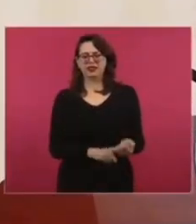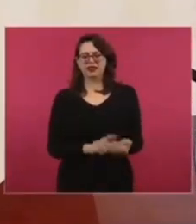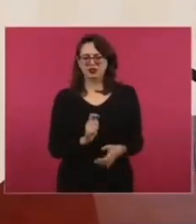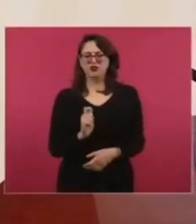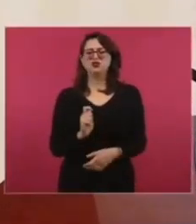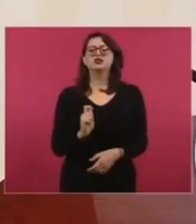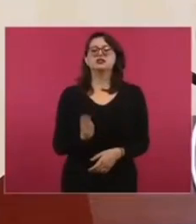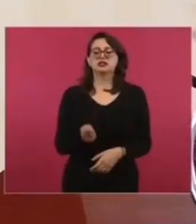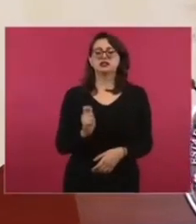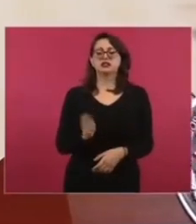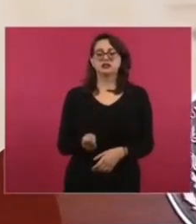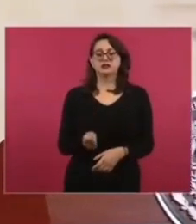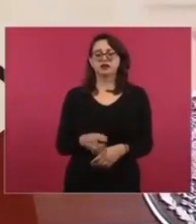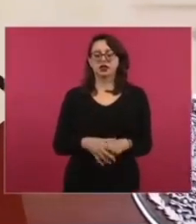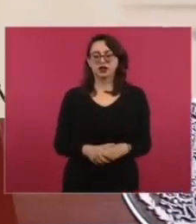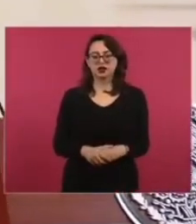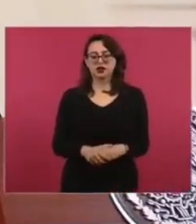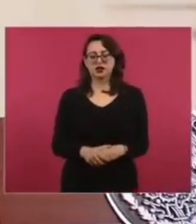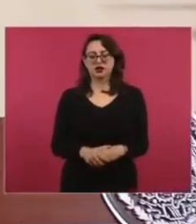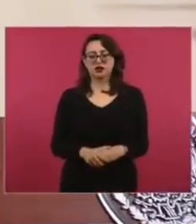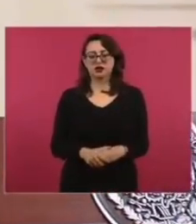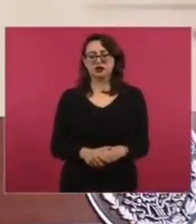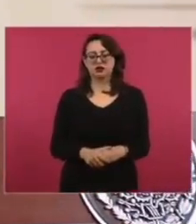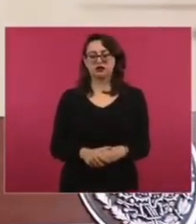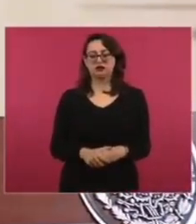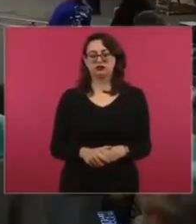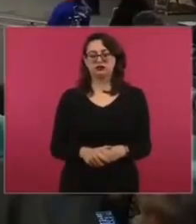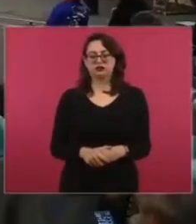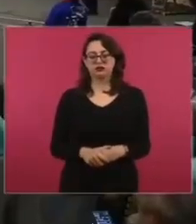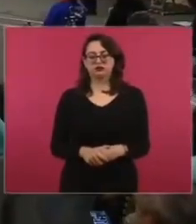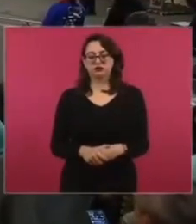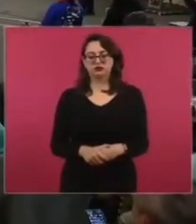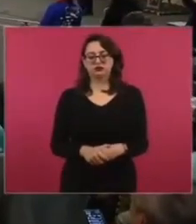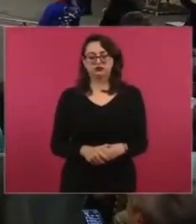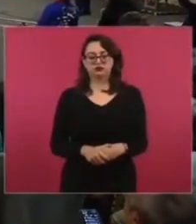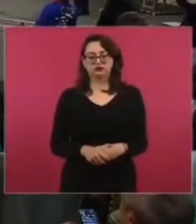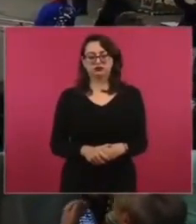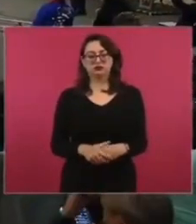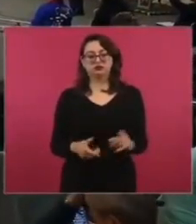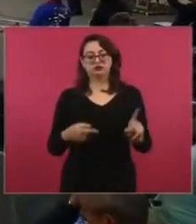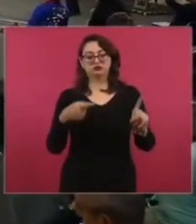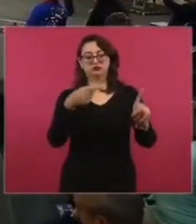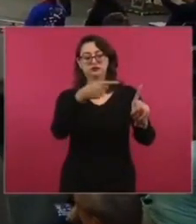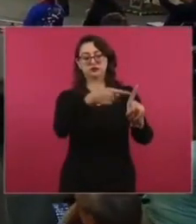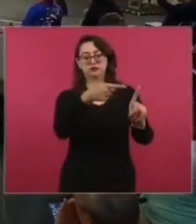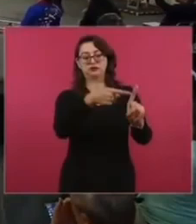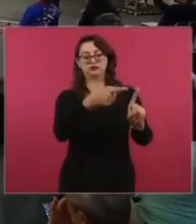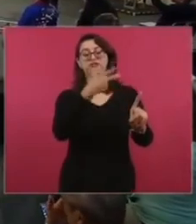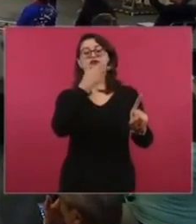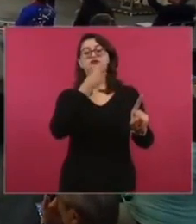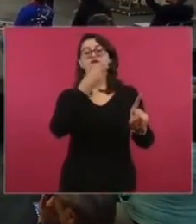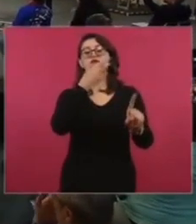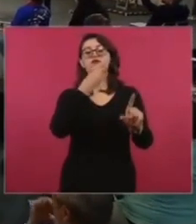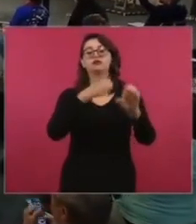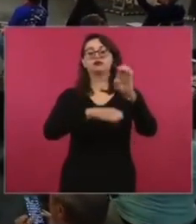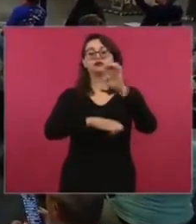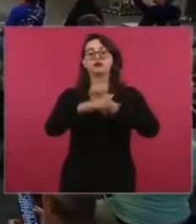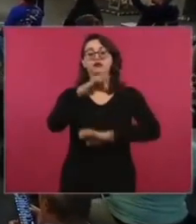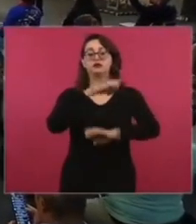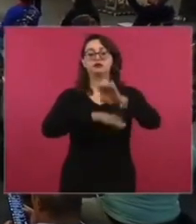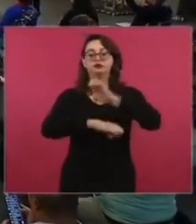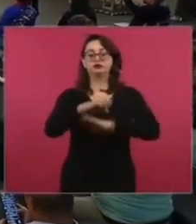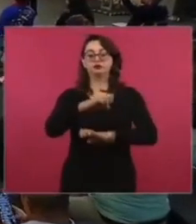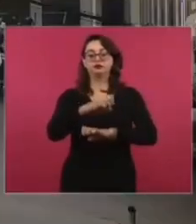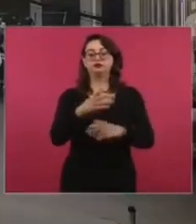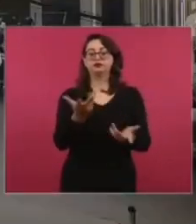para que ya lo empezaran a platicar resolver Y ya que se terminara si lo iba a pagar o no no se